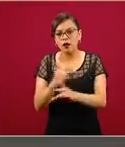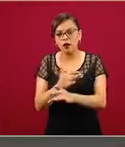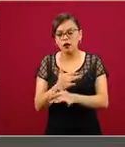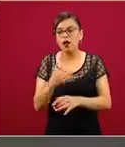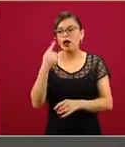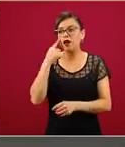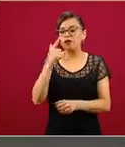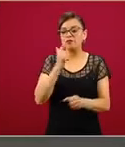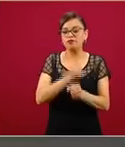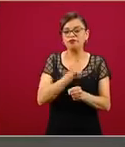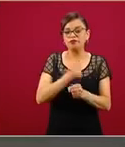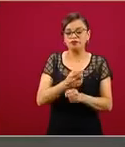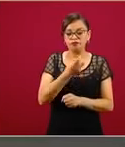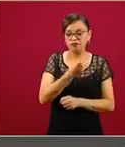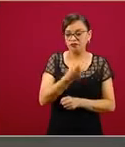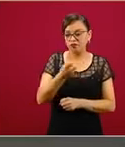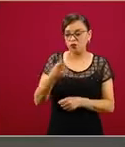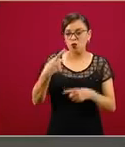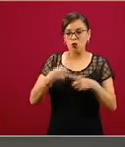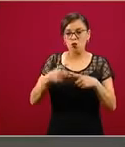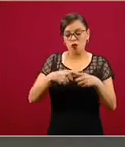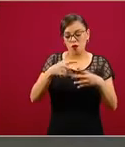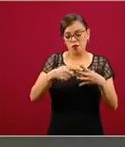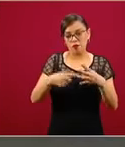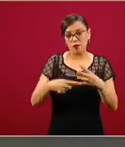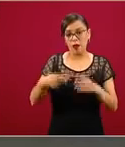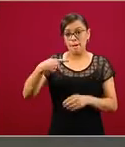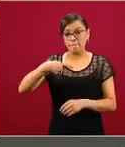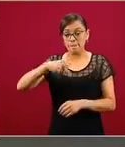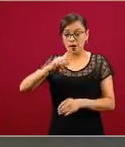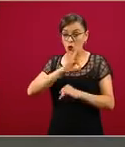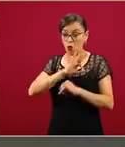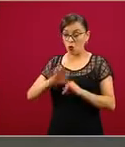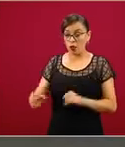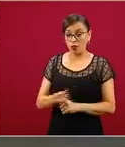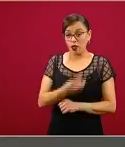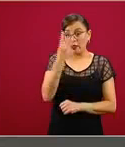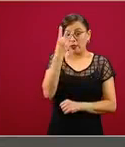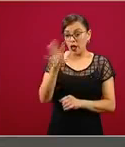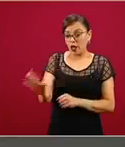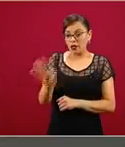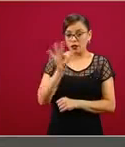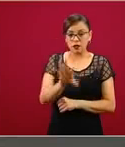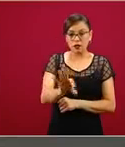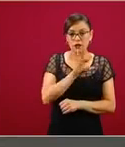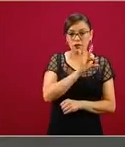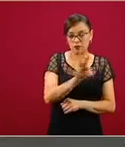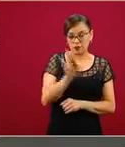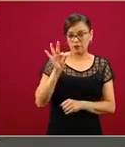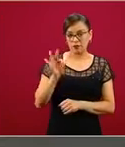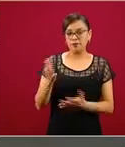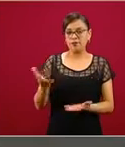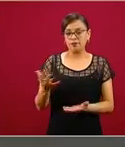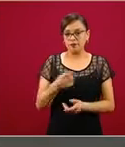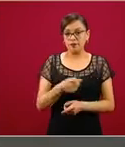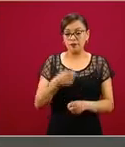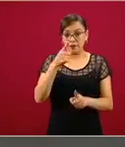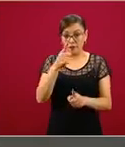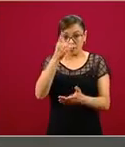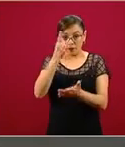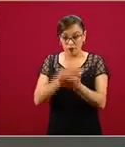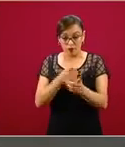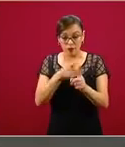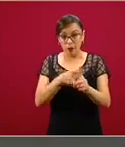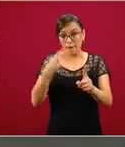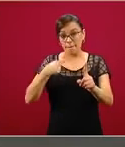posibilidades. Y al final se sintetizan en estas tres. El objeto de la intervención no es la persona, no